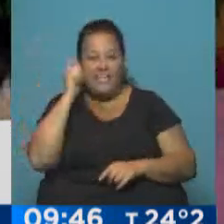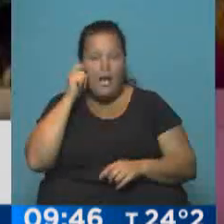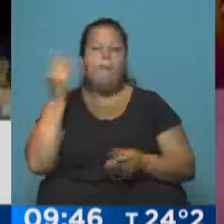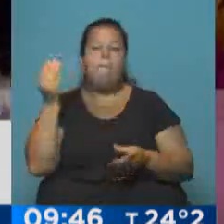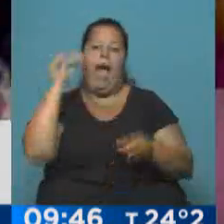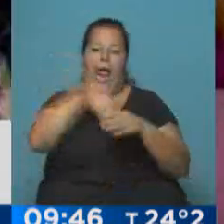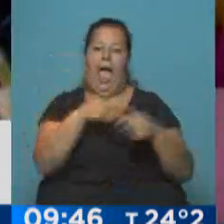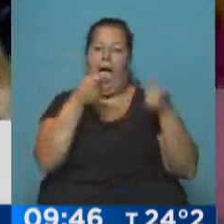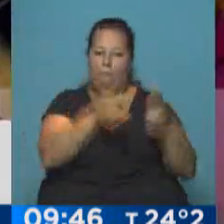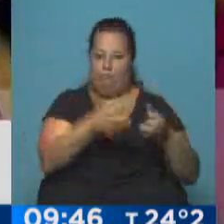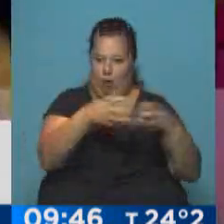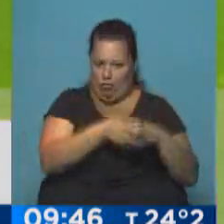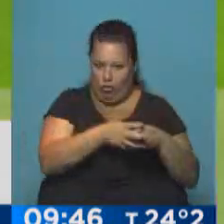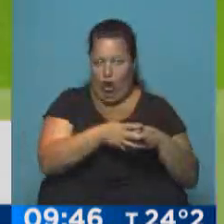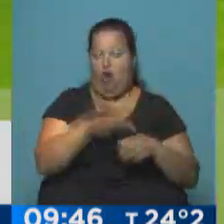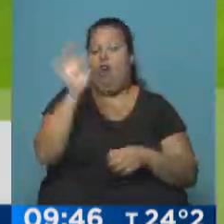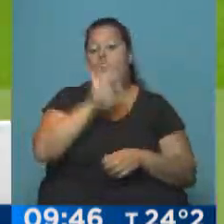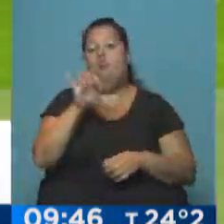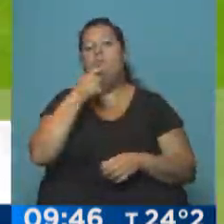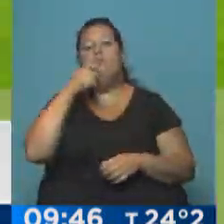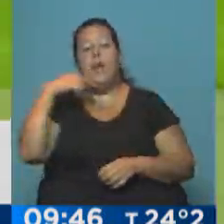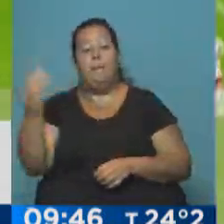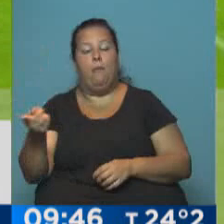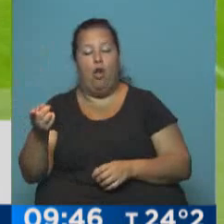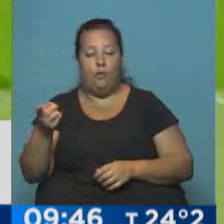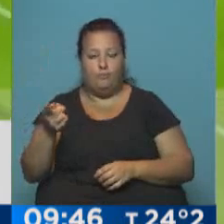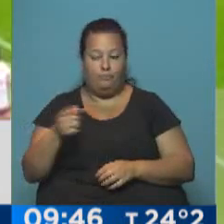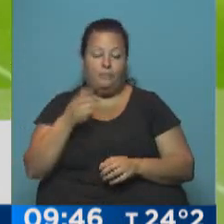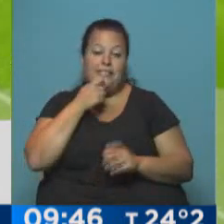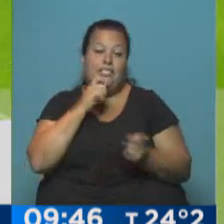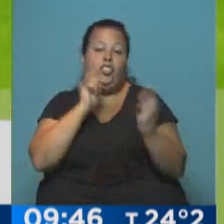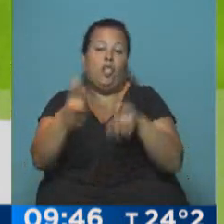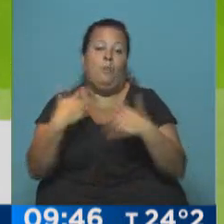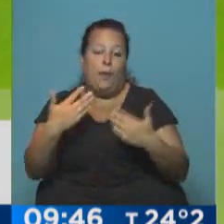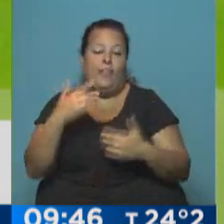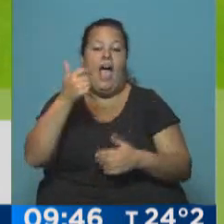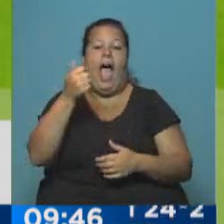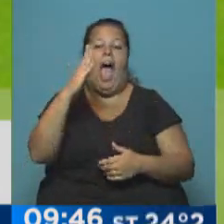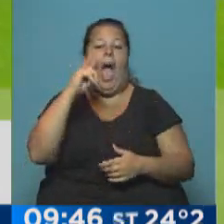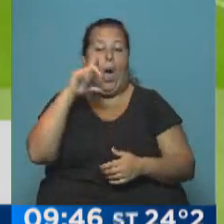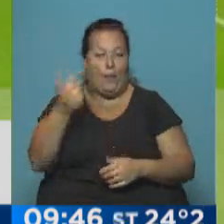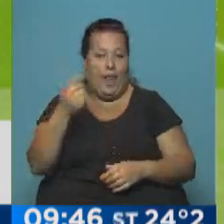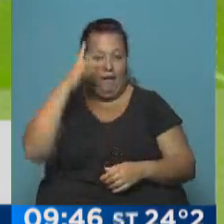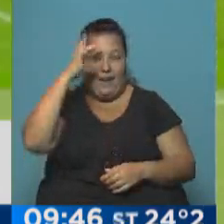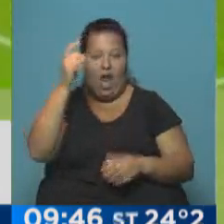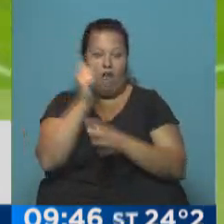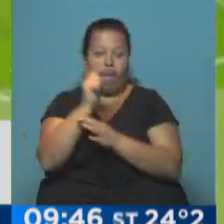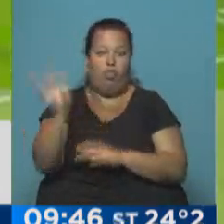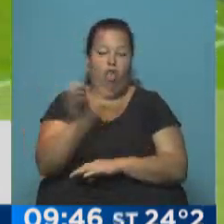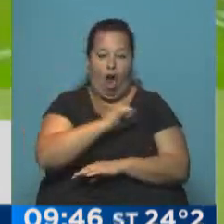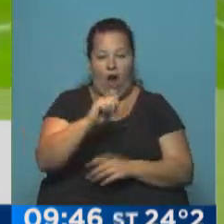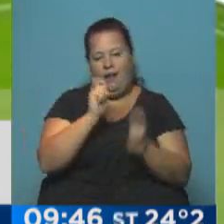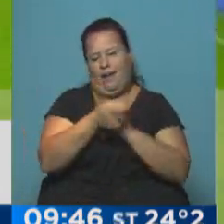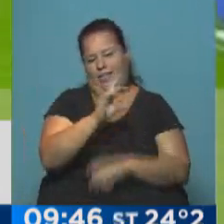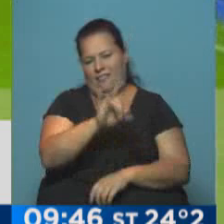hacerle compañía, o en caso de poder reemplazarlo, a Guanchope Ávila, su máximo goleador. Irreemplazable. Por otro